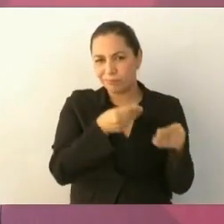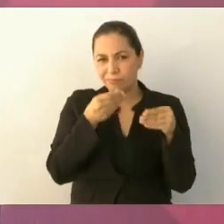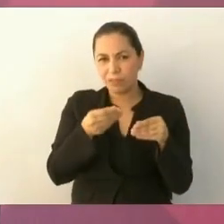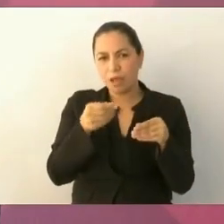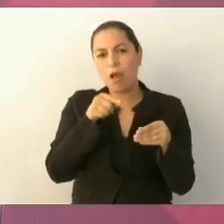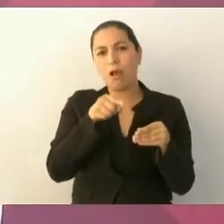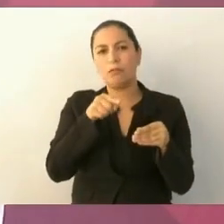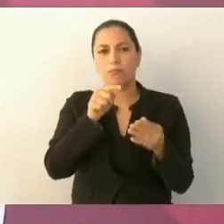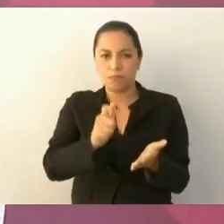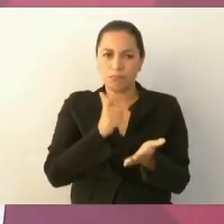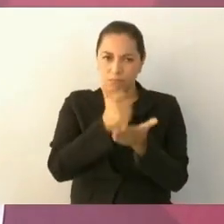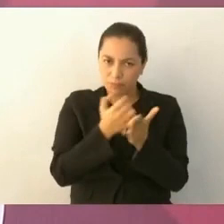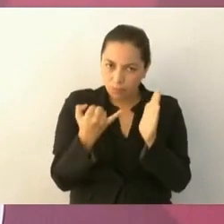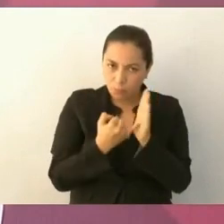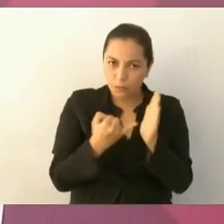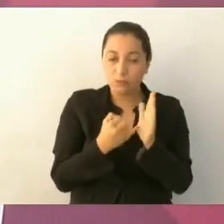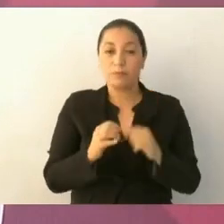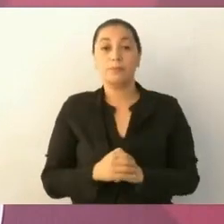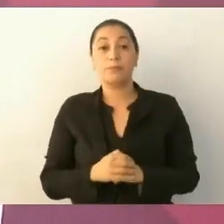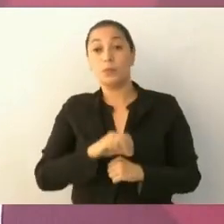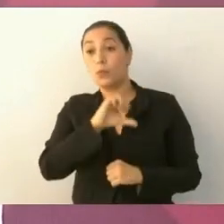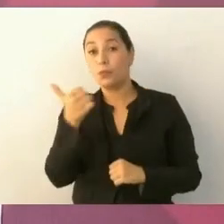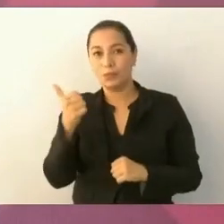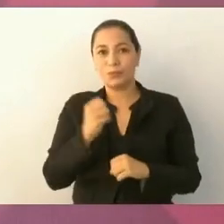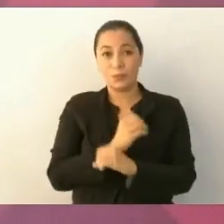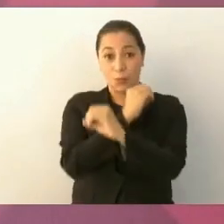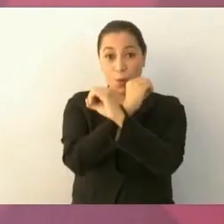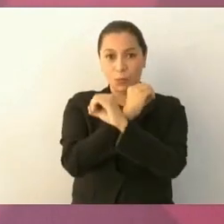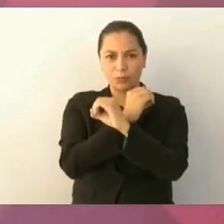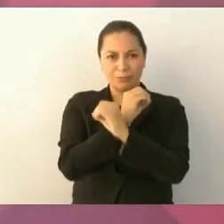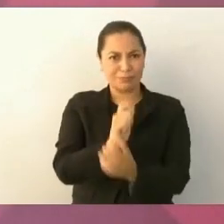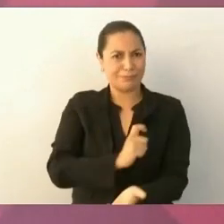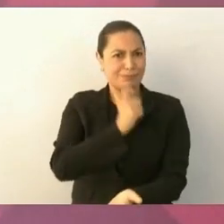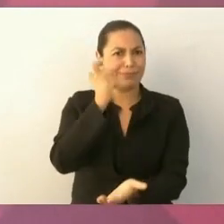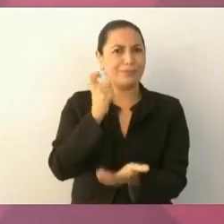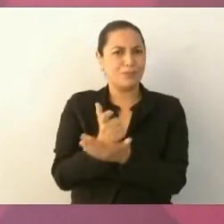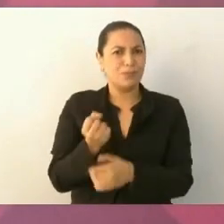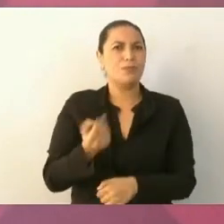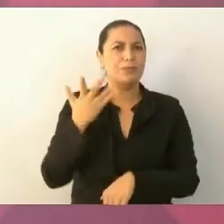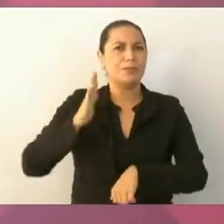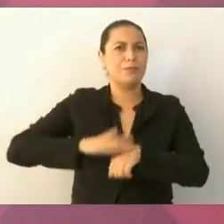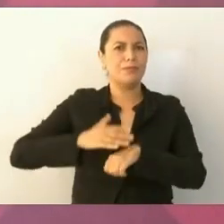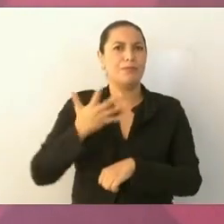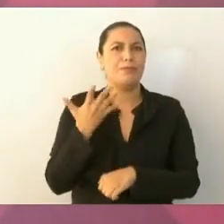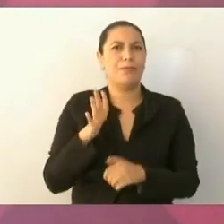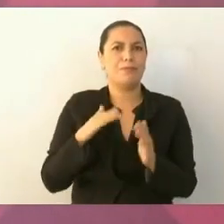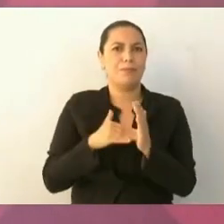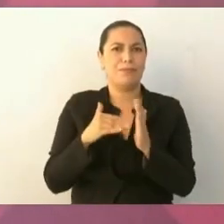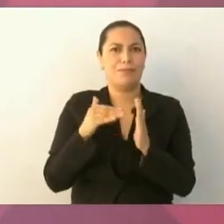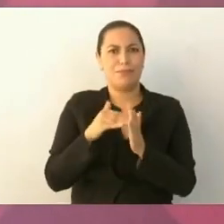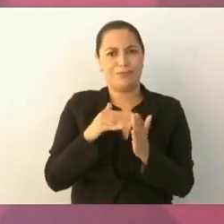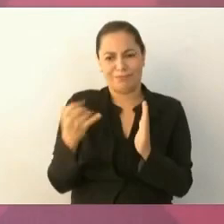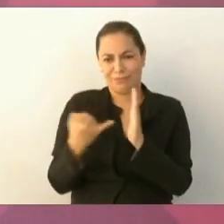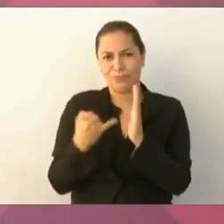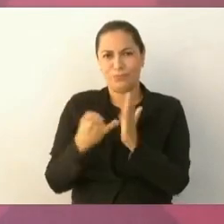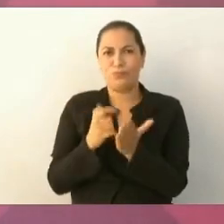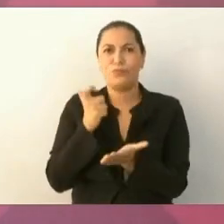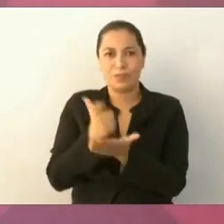Los Oxxos pagaron más de 10,000 millones de pesos de impuestos.